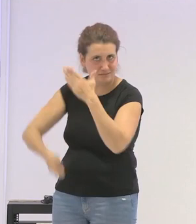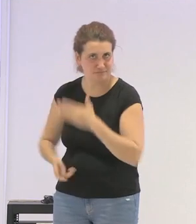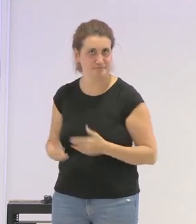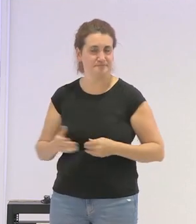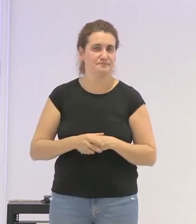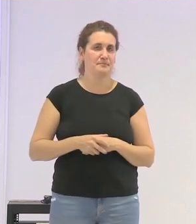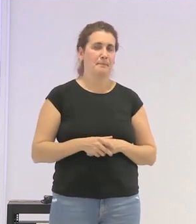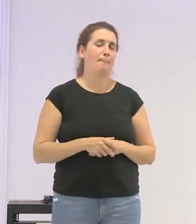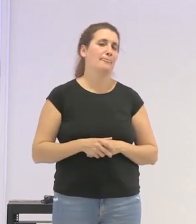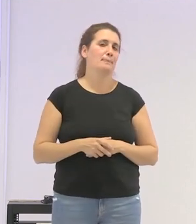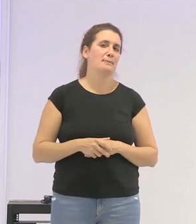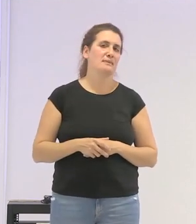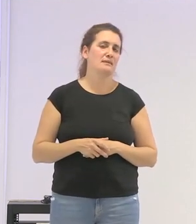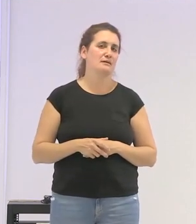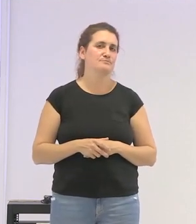Y eso es, bueno,